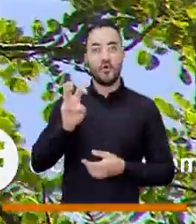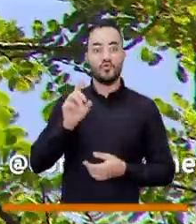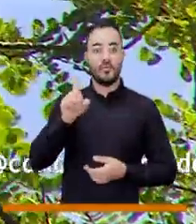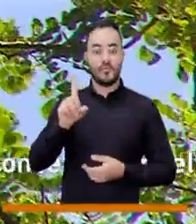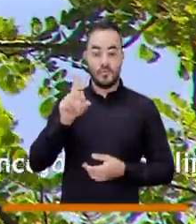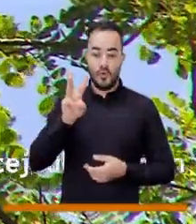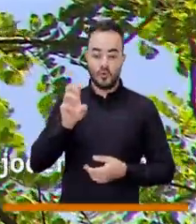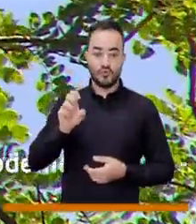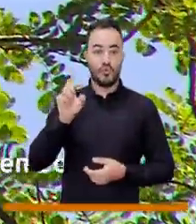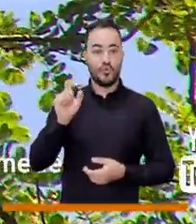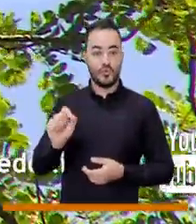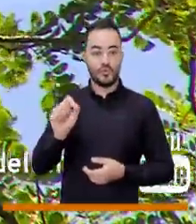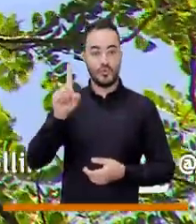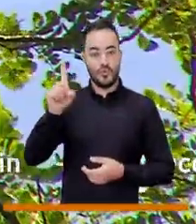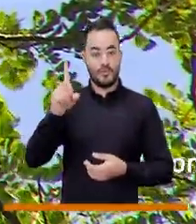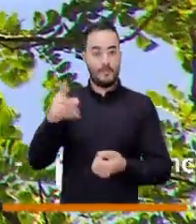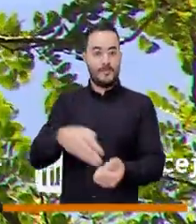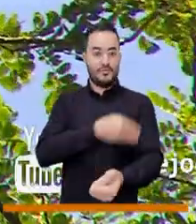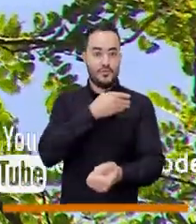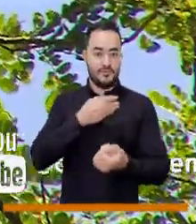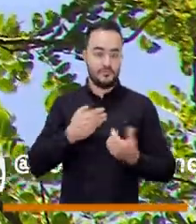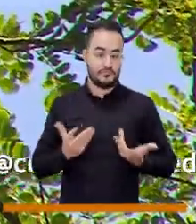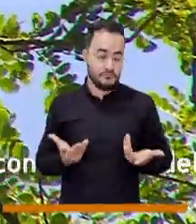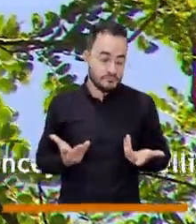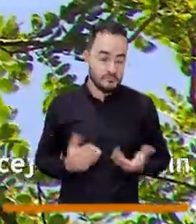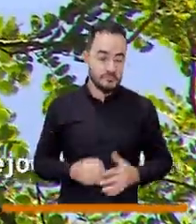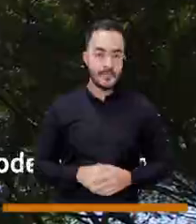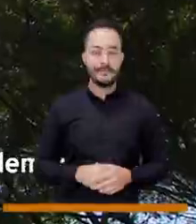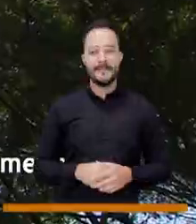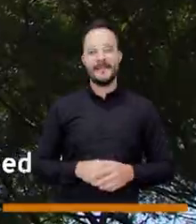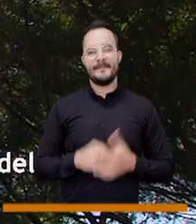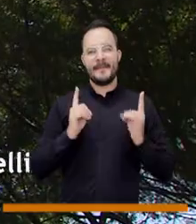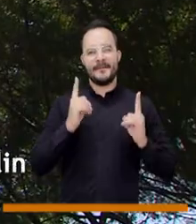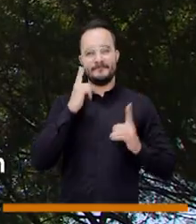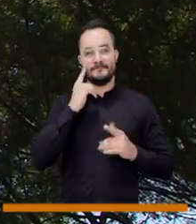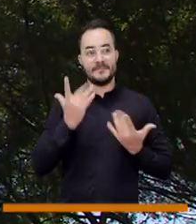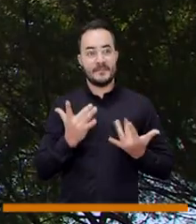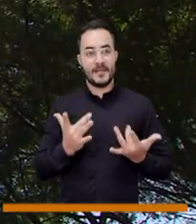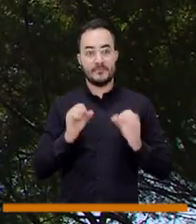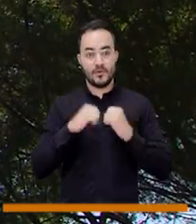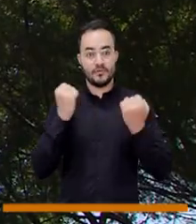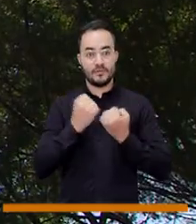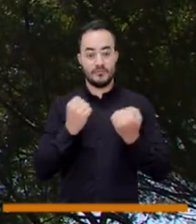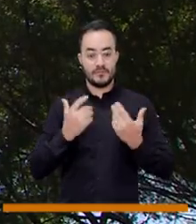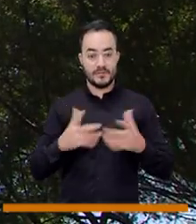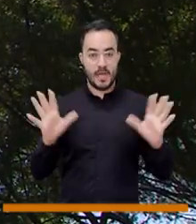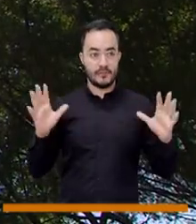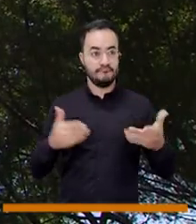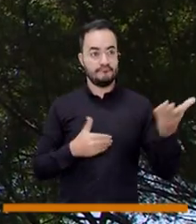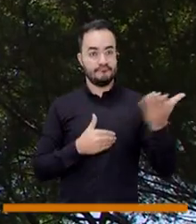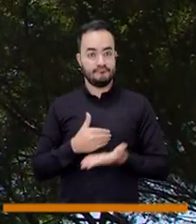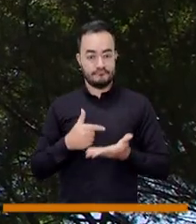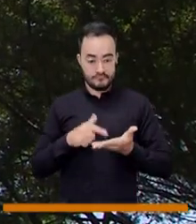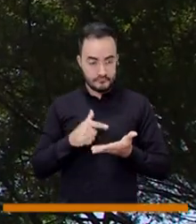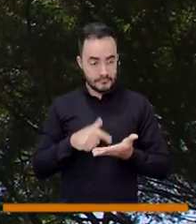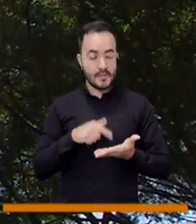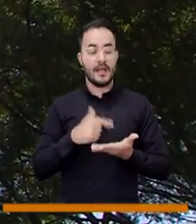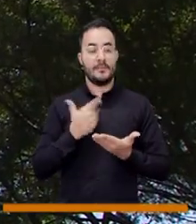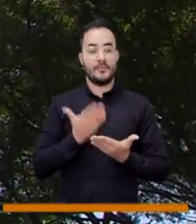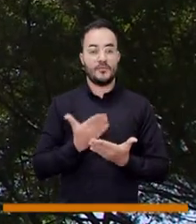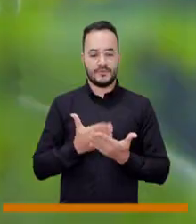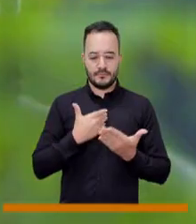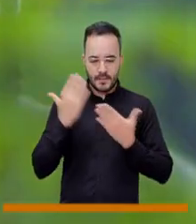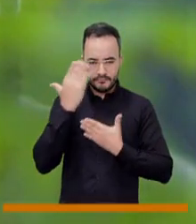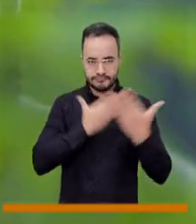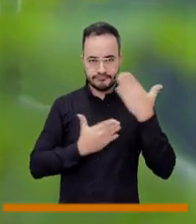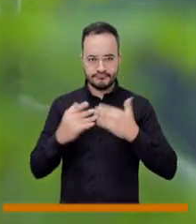este va a ser de 8.1 billones, pero hay un anteproyecto. Yo creo que apenas llegue al Consejo, realmente se dé el trámite